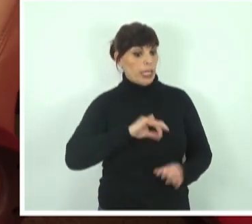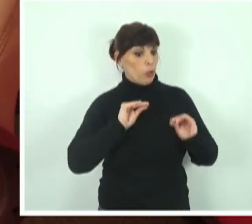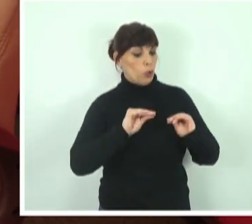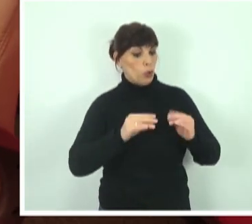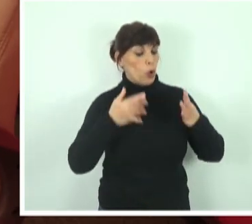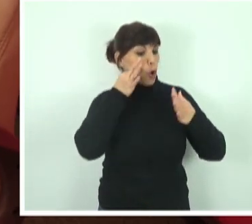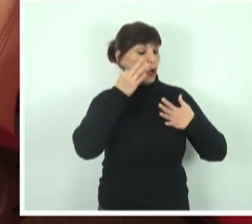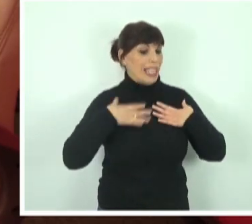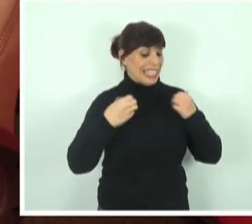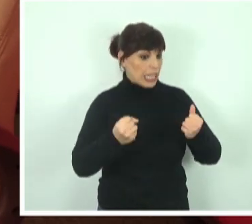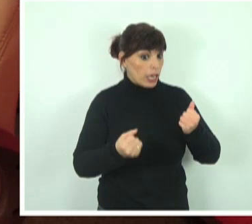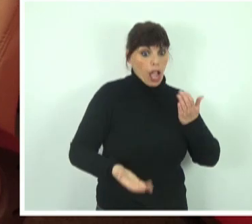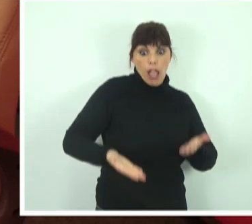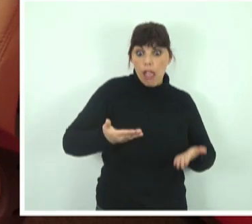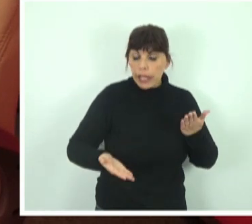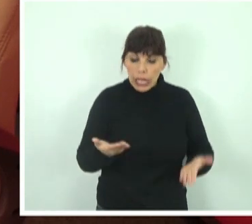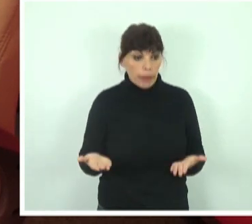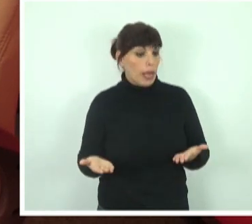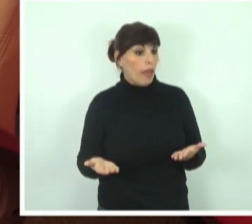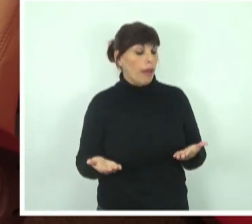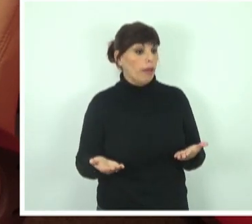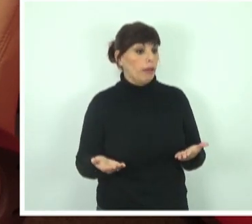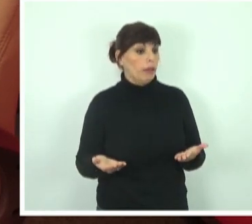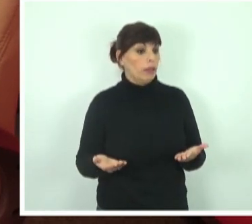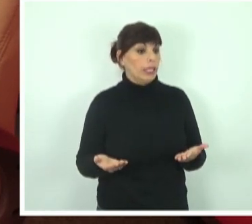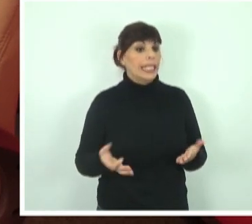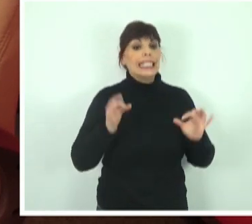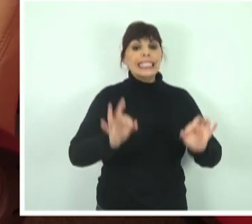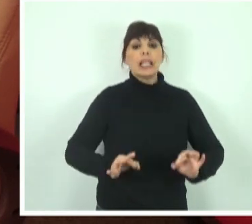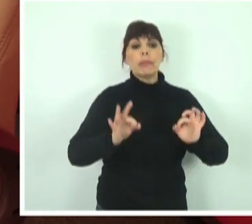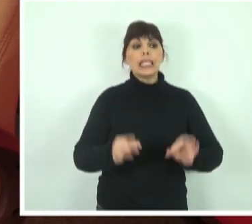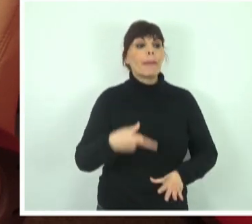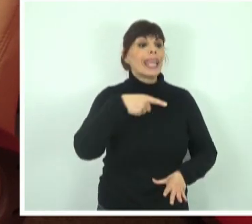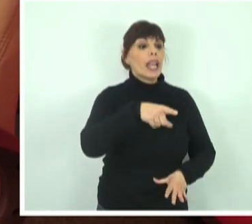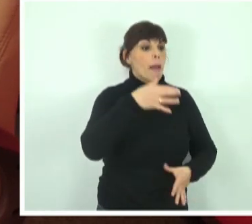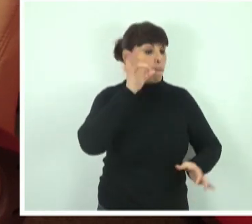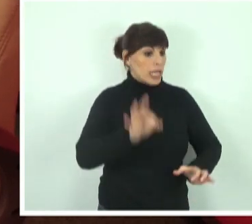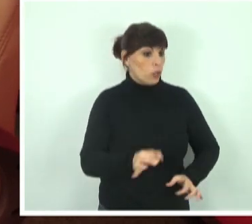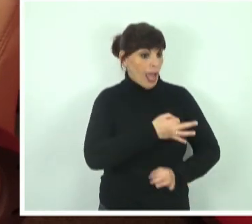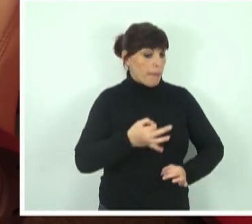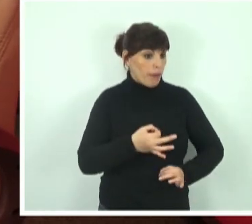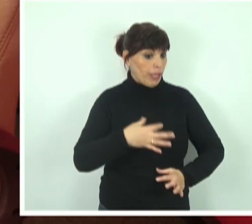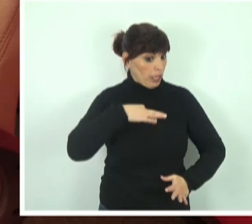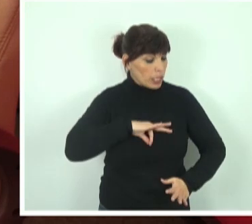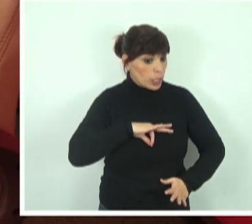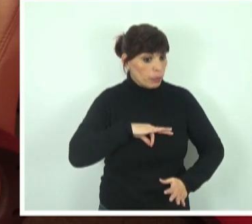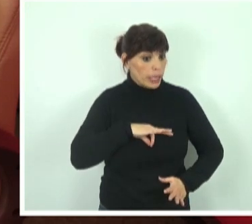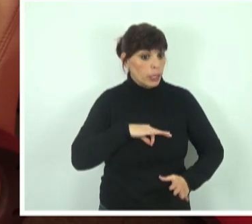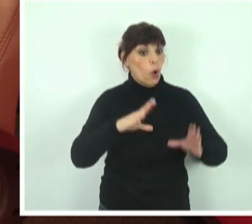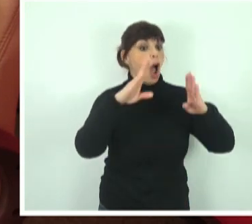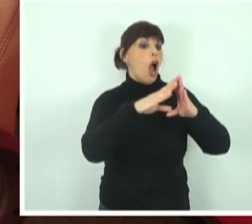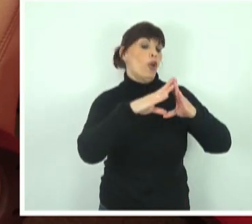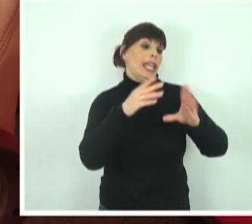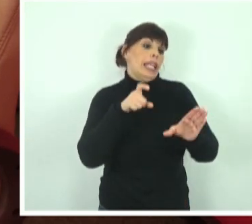equilibrada en el espíritu y creciendo en el espíritu, que no esté en una iglesia. La iglesia es tan